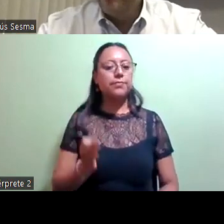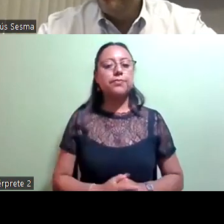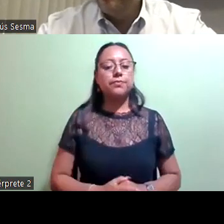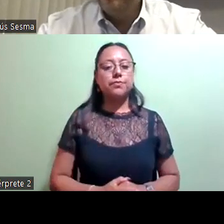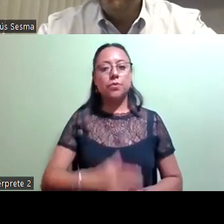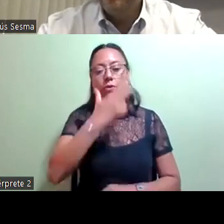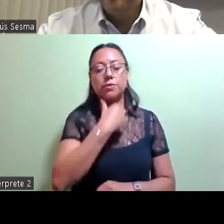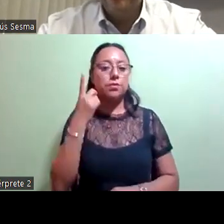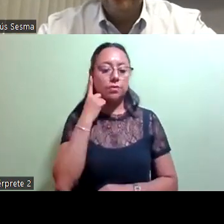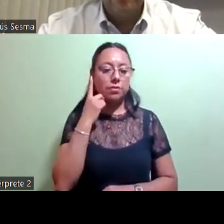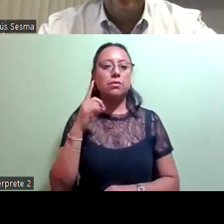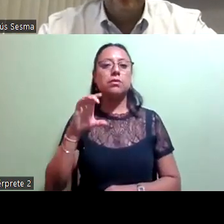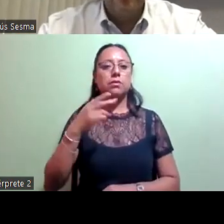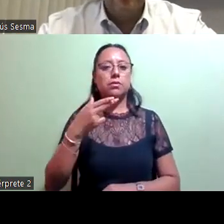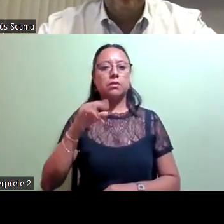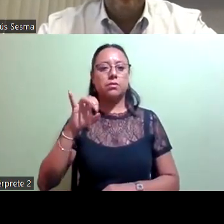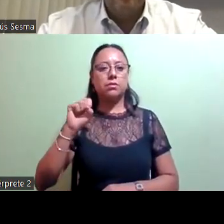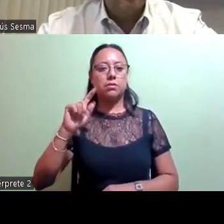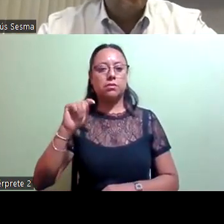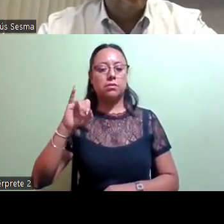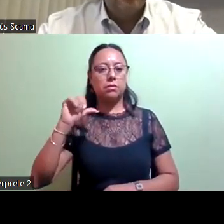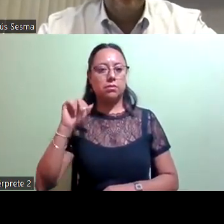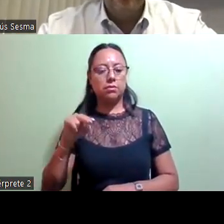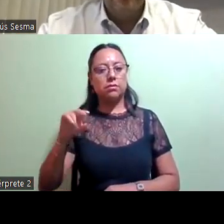Diputado Cristian Moctezuma González.